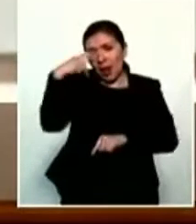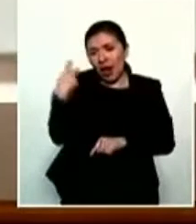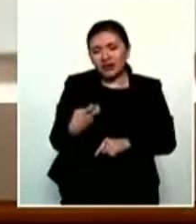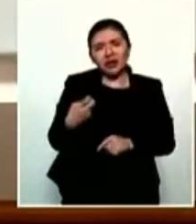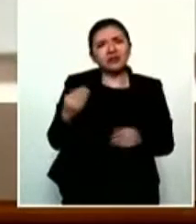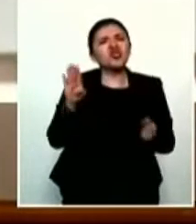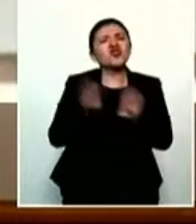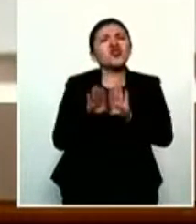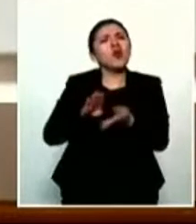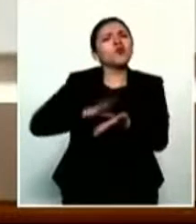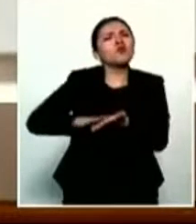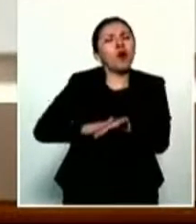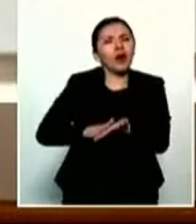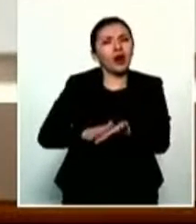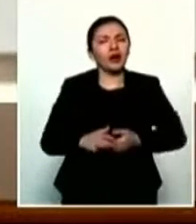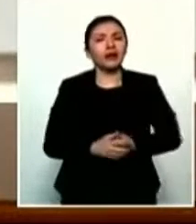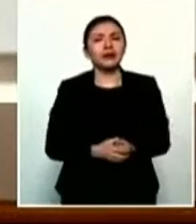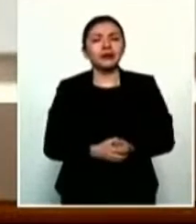habían quedado.